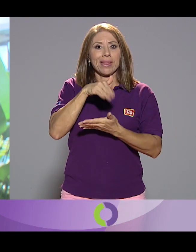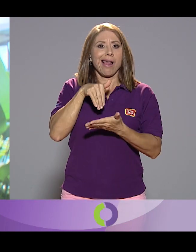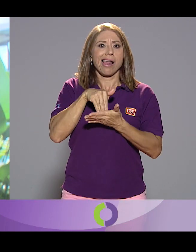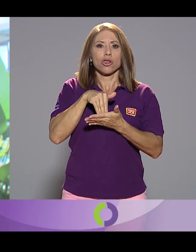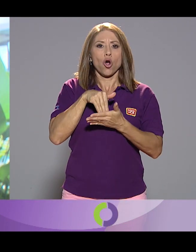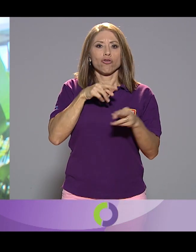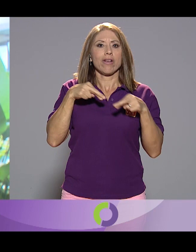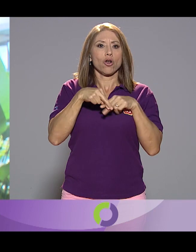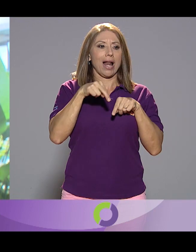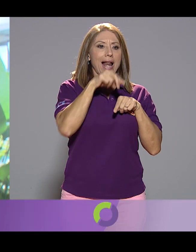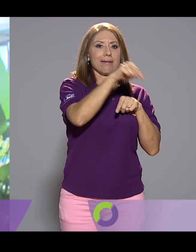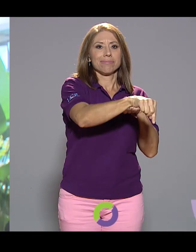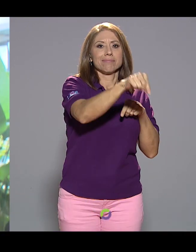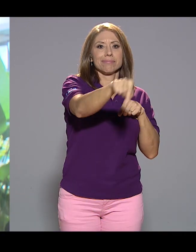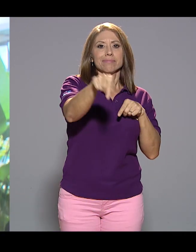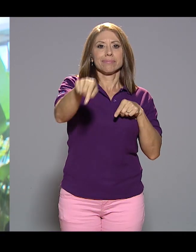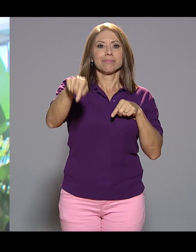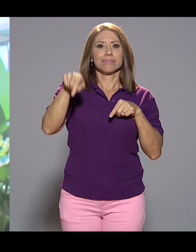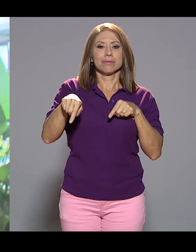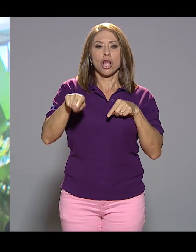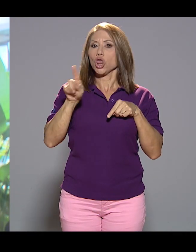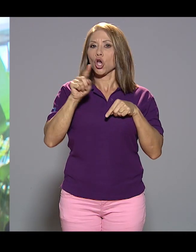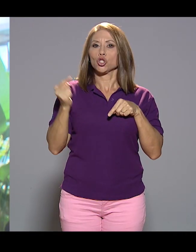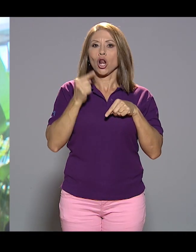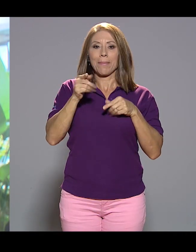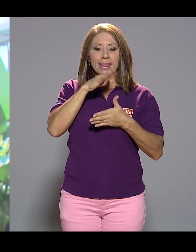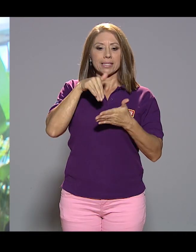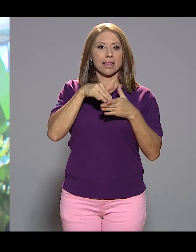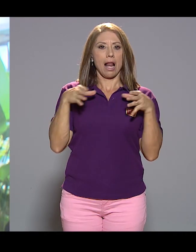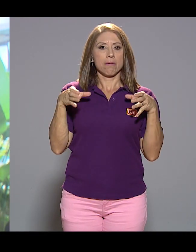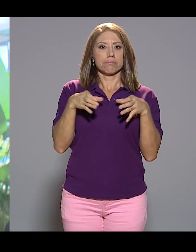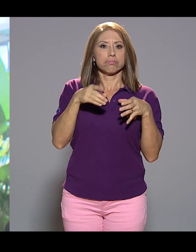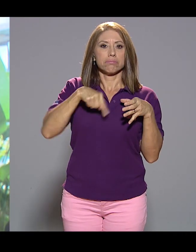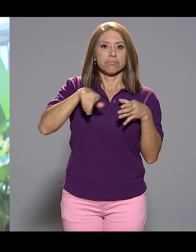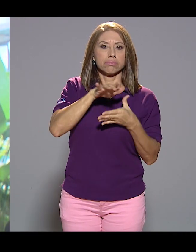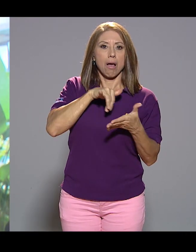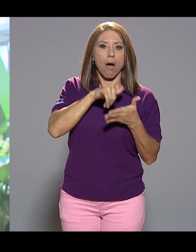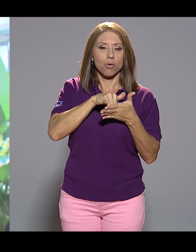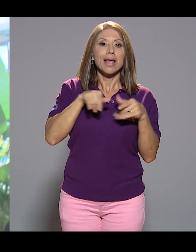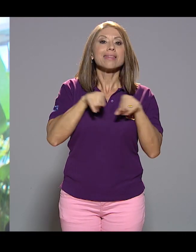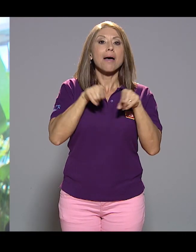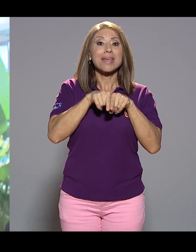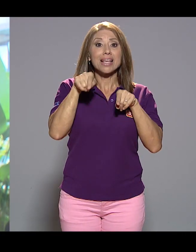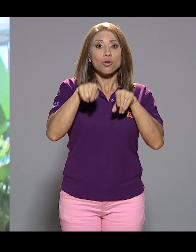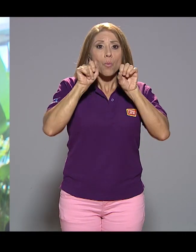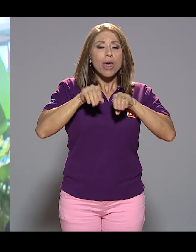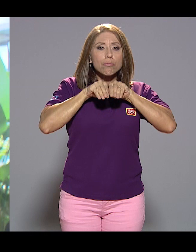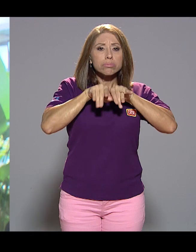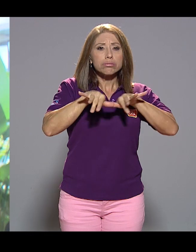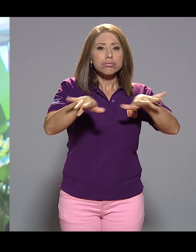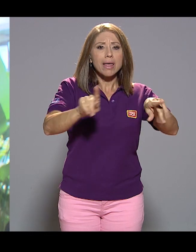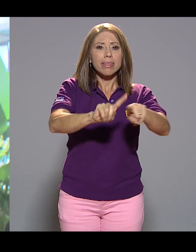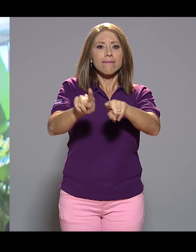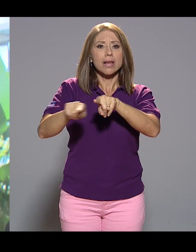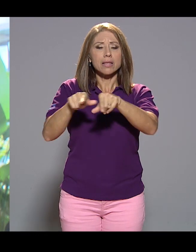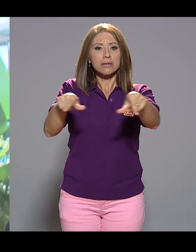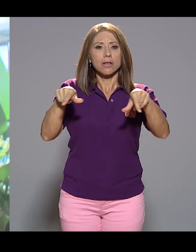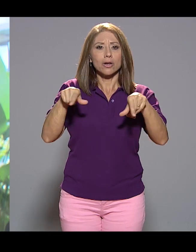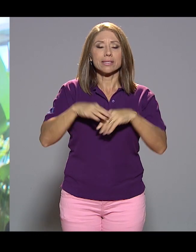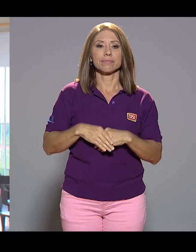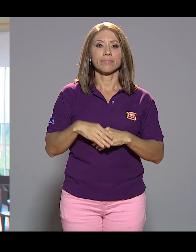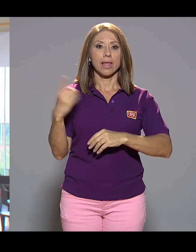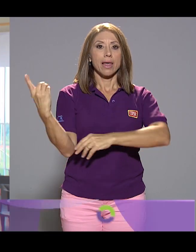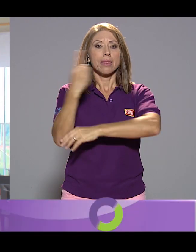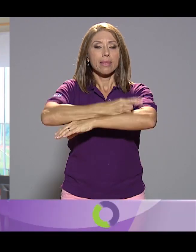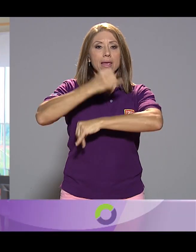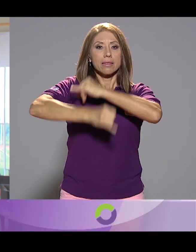acciones, pidiendo que ojalá no se queden únicamente en el gran área central, sino que esas acciones formativas puedan llegar a las